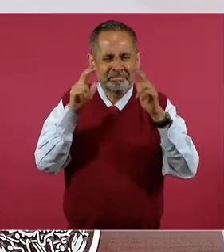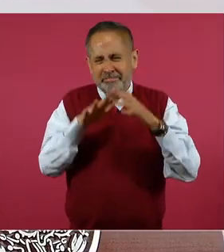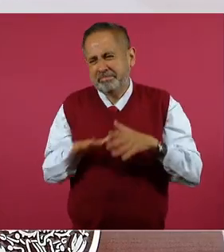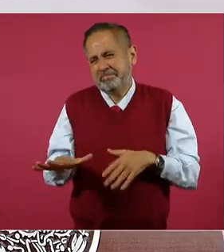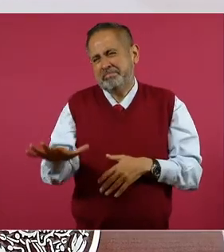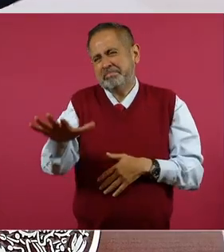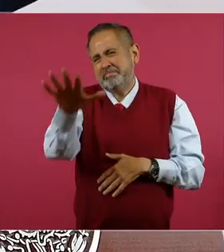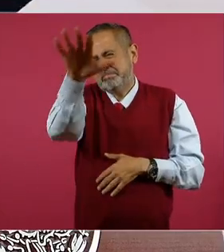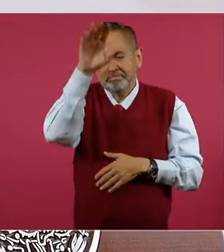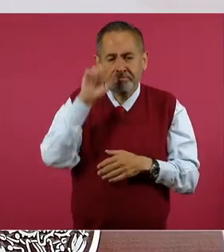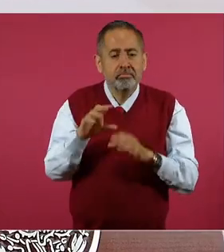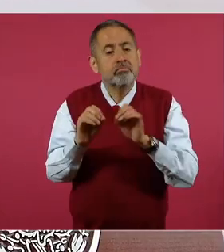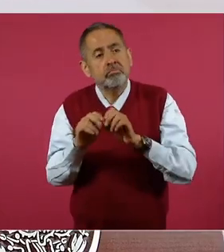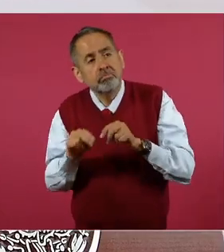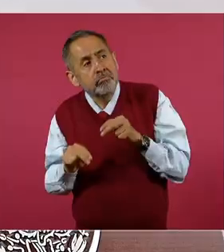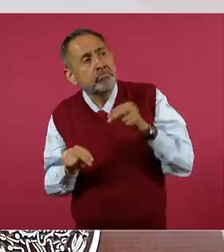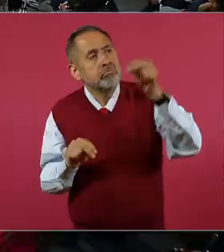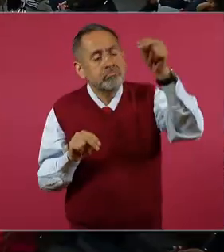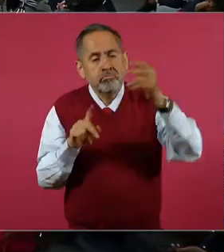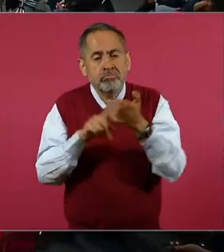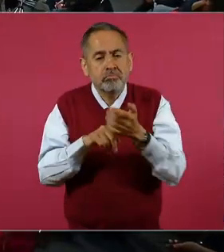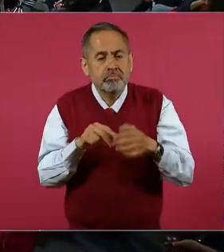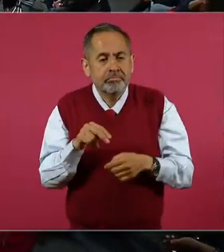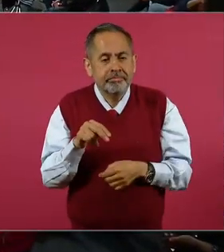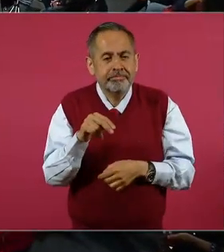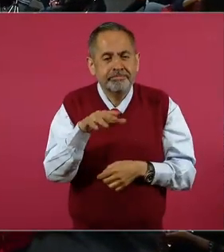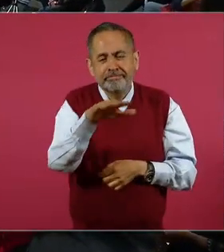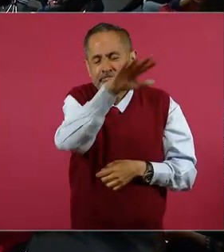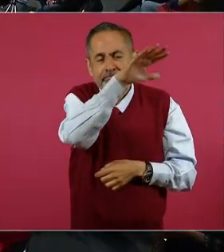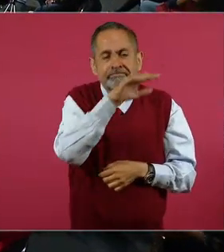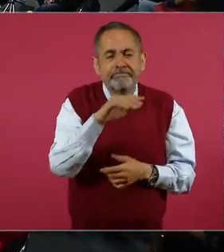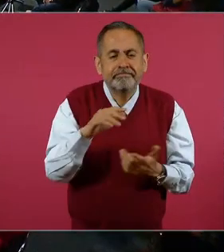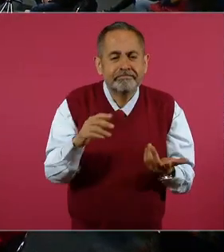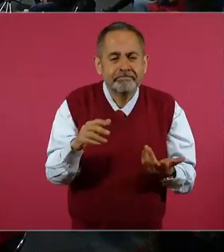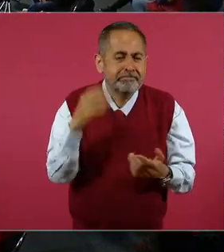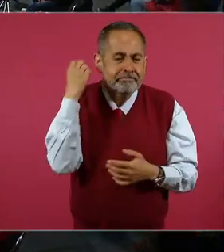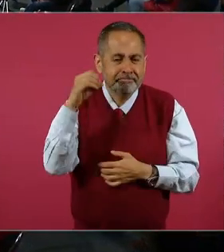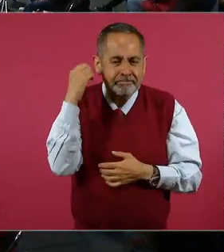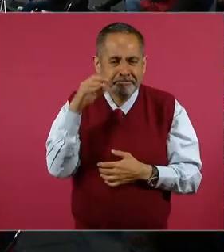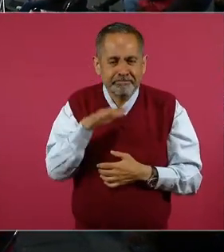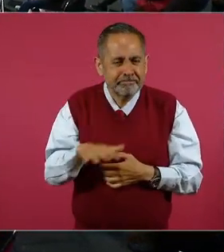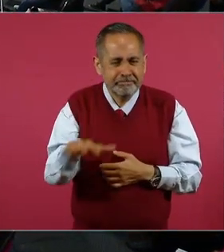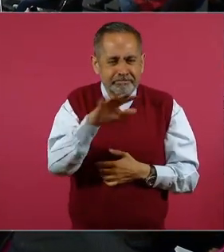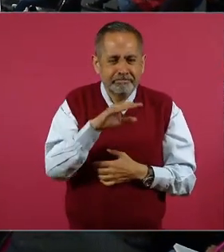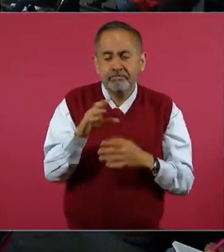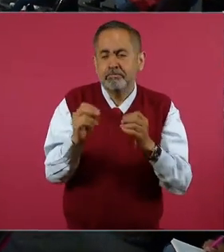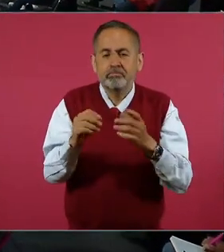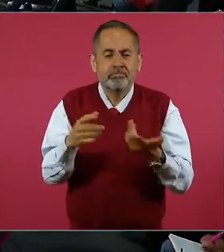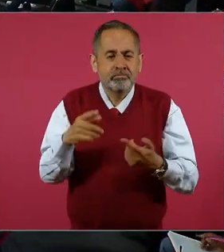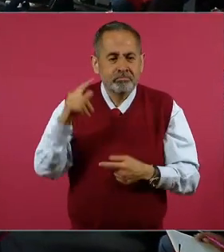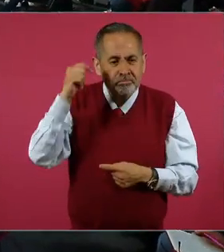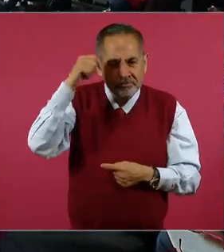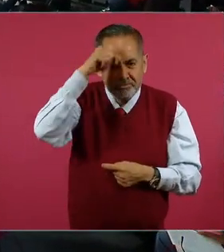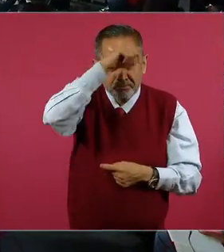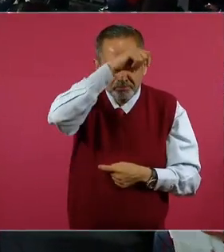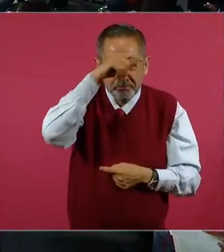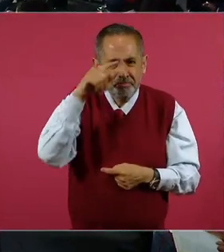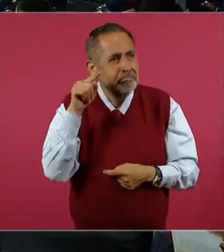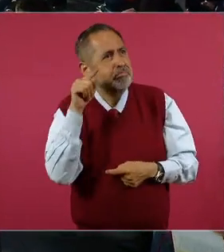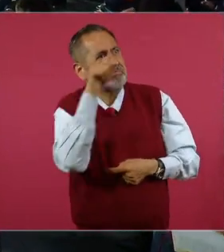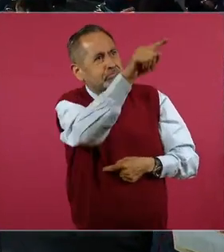o en la Sierra Norte de Oaxaca o en la Tarahumara